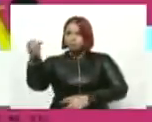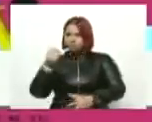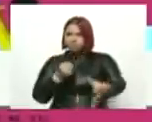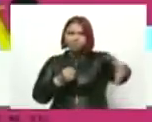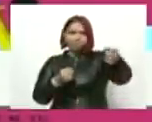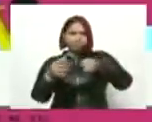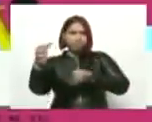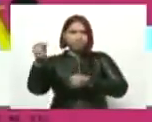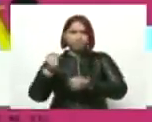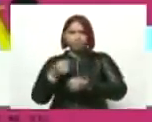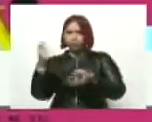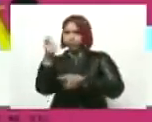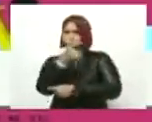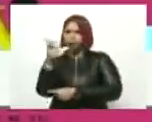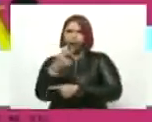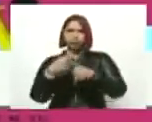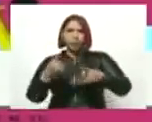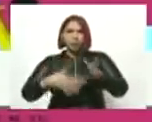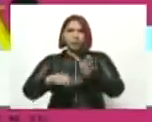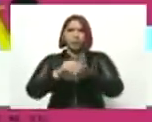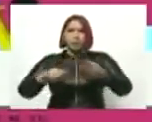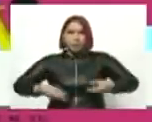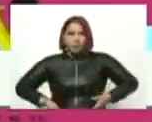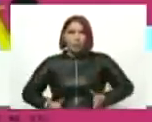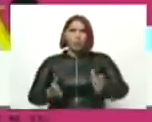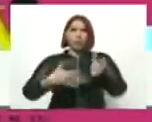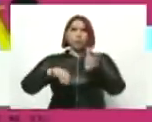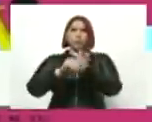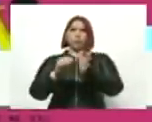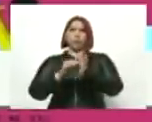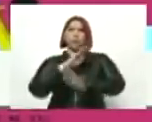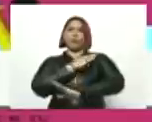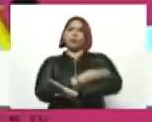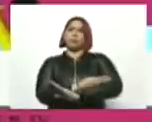compañeras para el renacimiento de la fuerza revolucionaria,